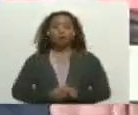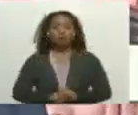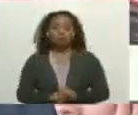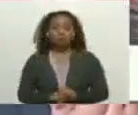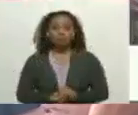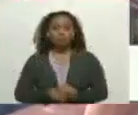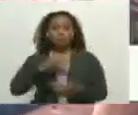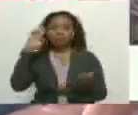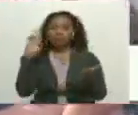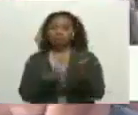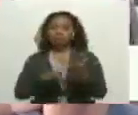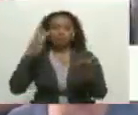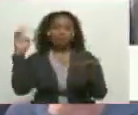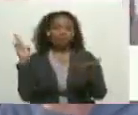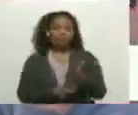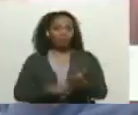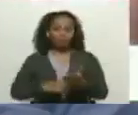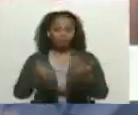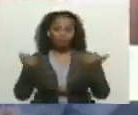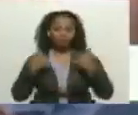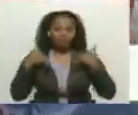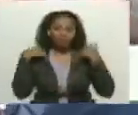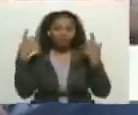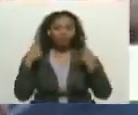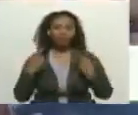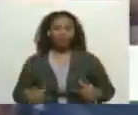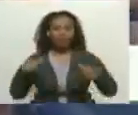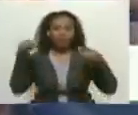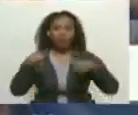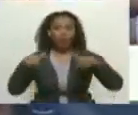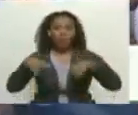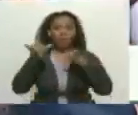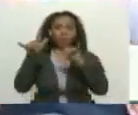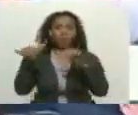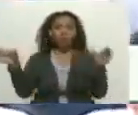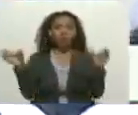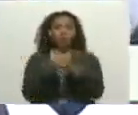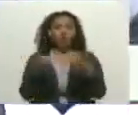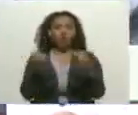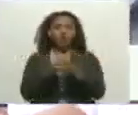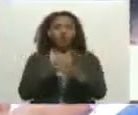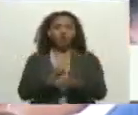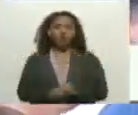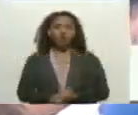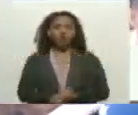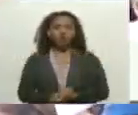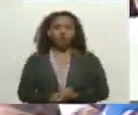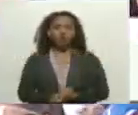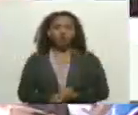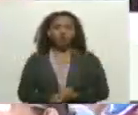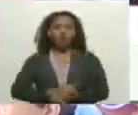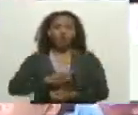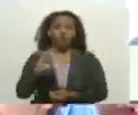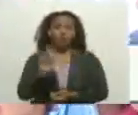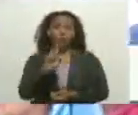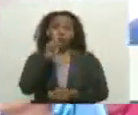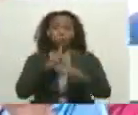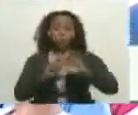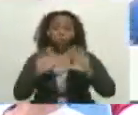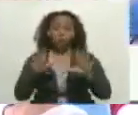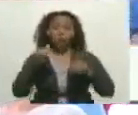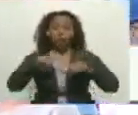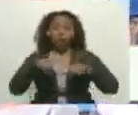de verdad, auténtico, comprobable, de ahí mismo del sector, que no es un 1x10 de